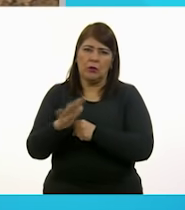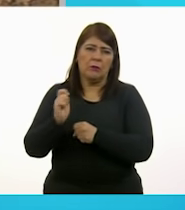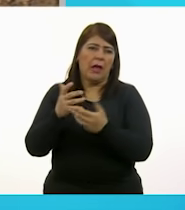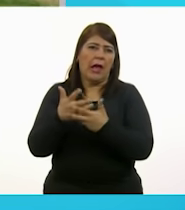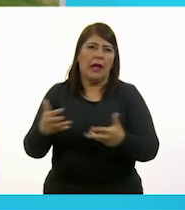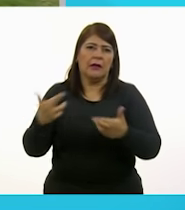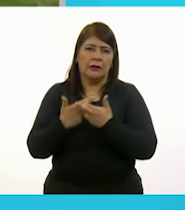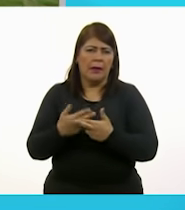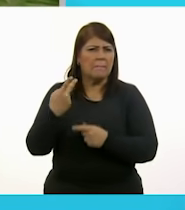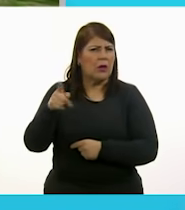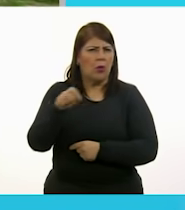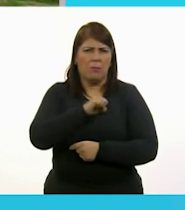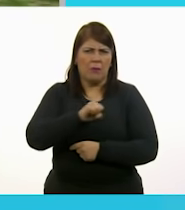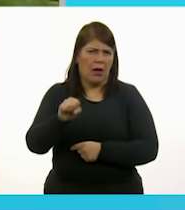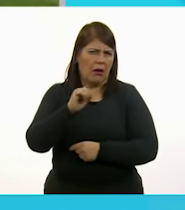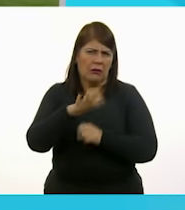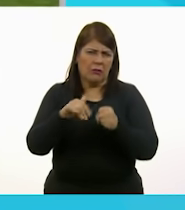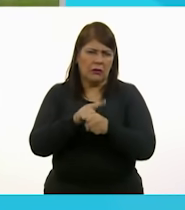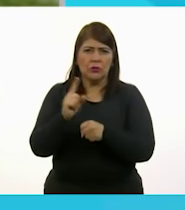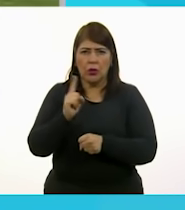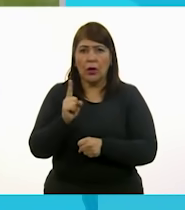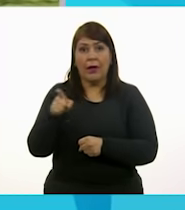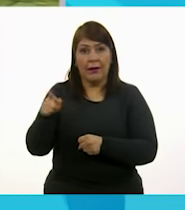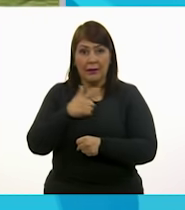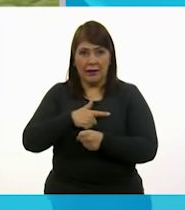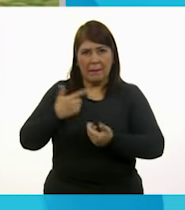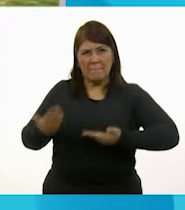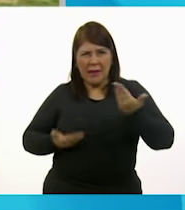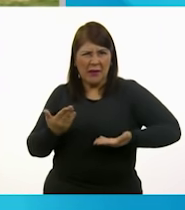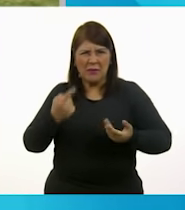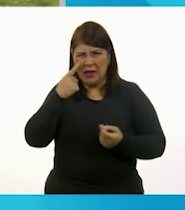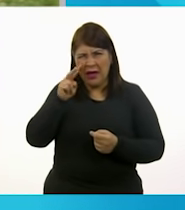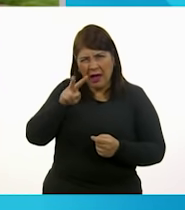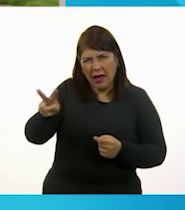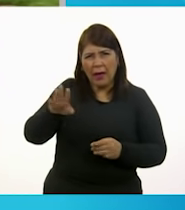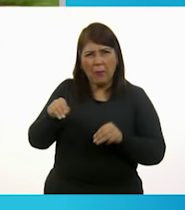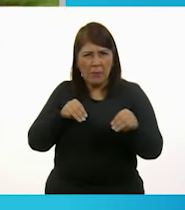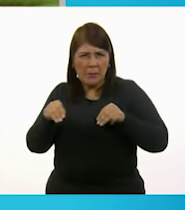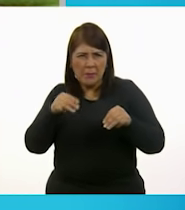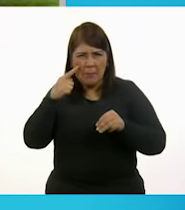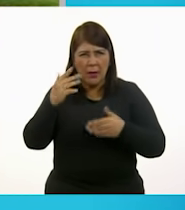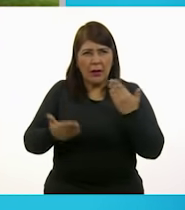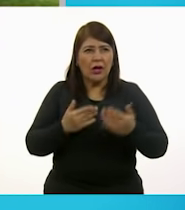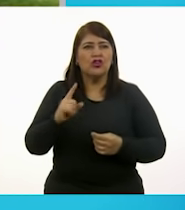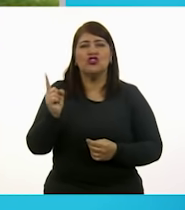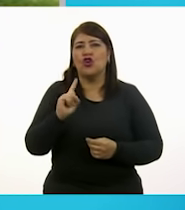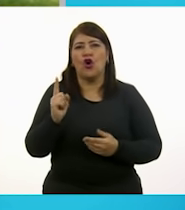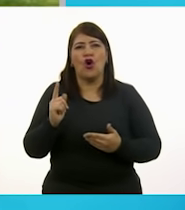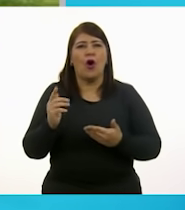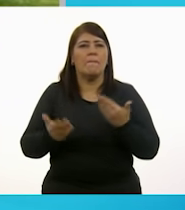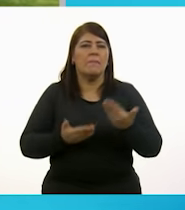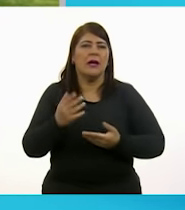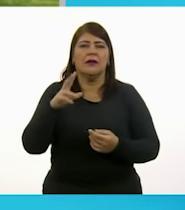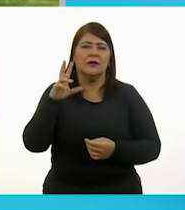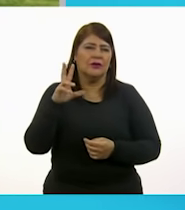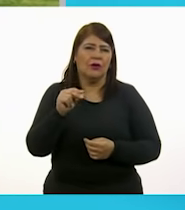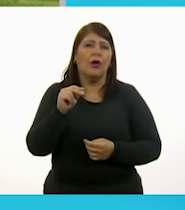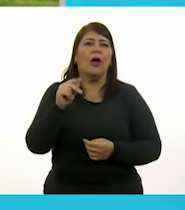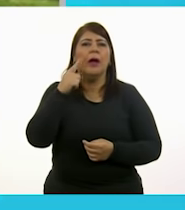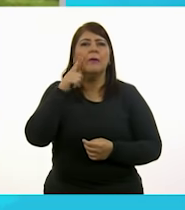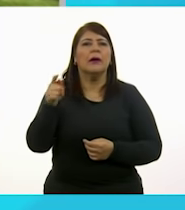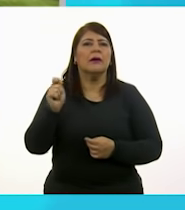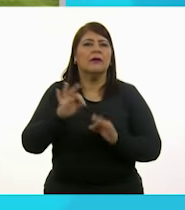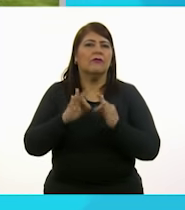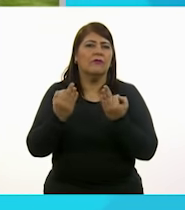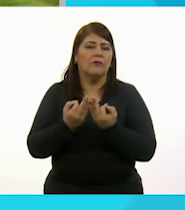son animales malos ¿Les gusta bailar? Porque los ves como que se mueven y bailan Ajá, pero no es que están bailando, es su forma Como son